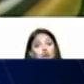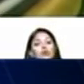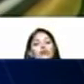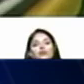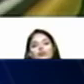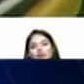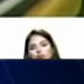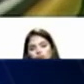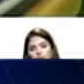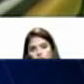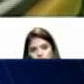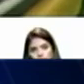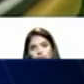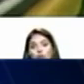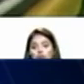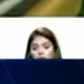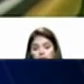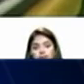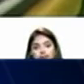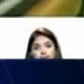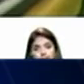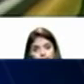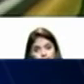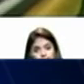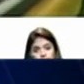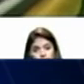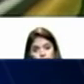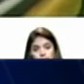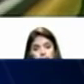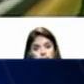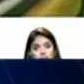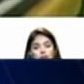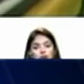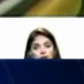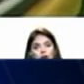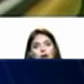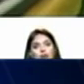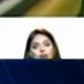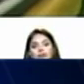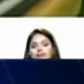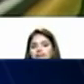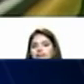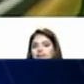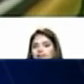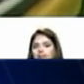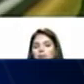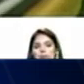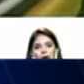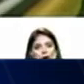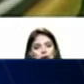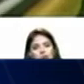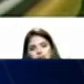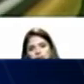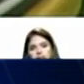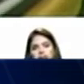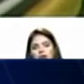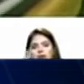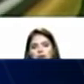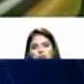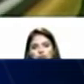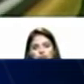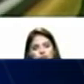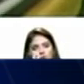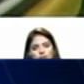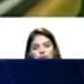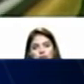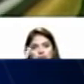futuro ocurran nuevamente hechos de violencia y por eso esto es un instrumento para la sanación de la sociedad